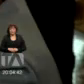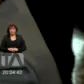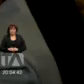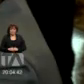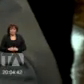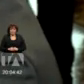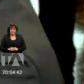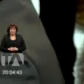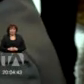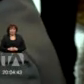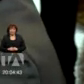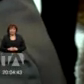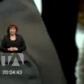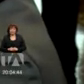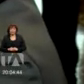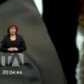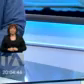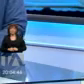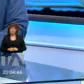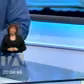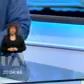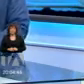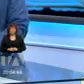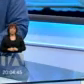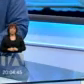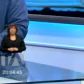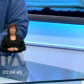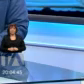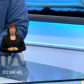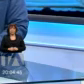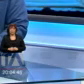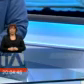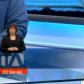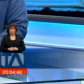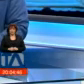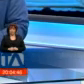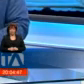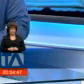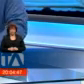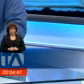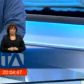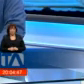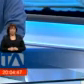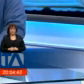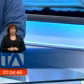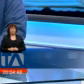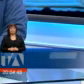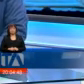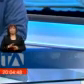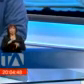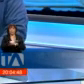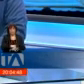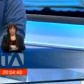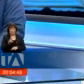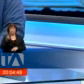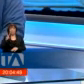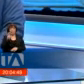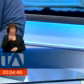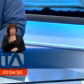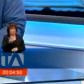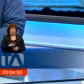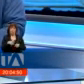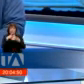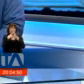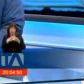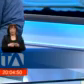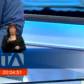Costa, 24 horas. Luego de las elecciones seccionales del 24 de marzo, 28